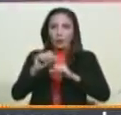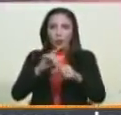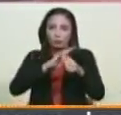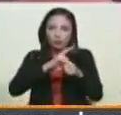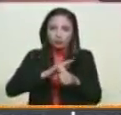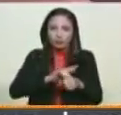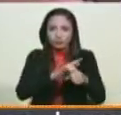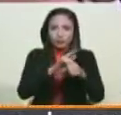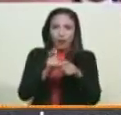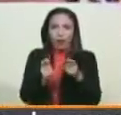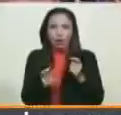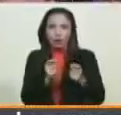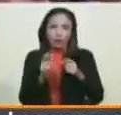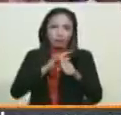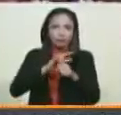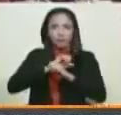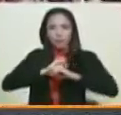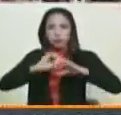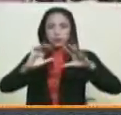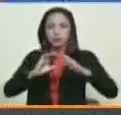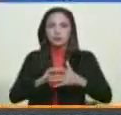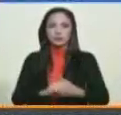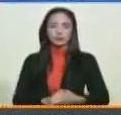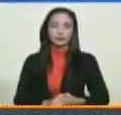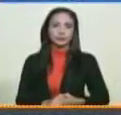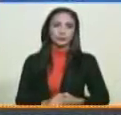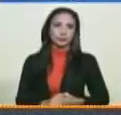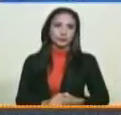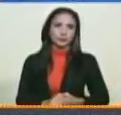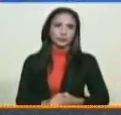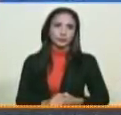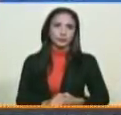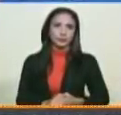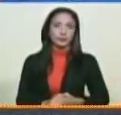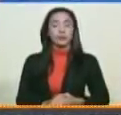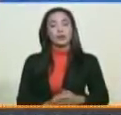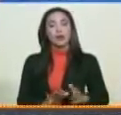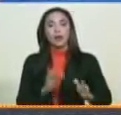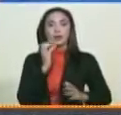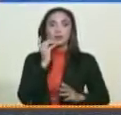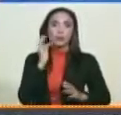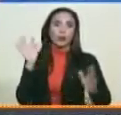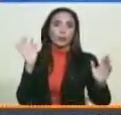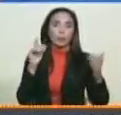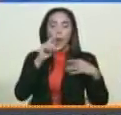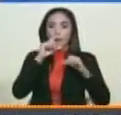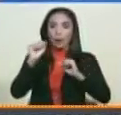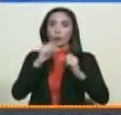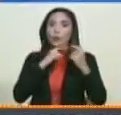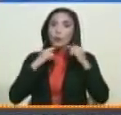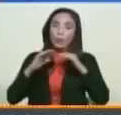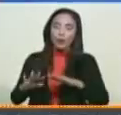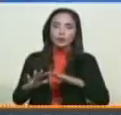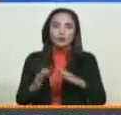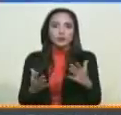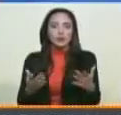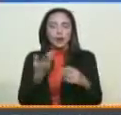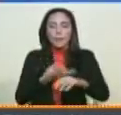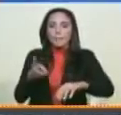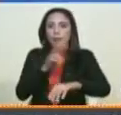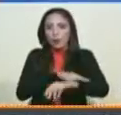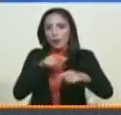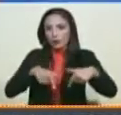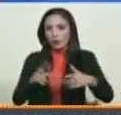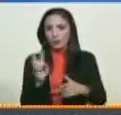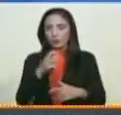que hubiese resultado de haber prosperado, una calamidad histórica para